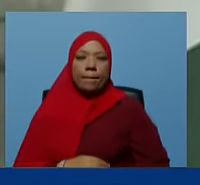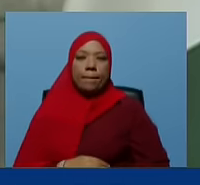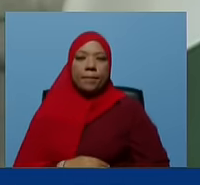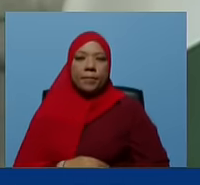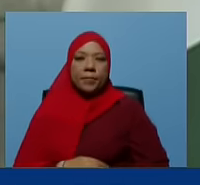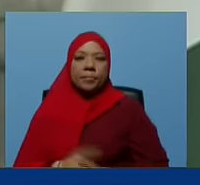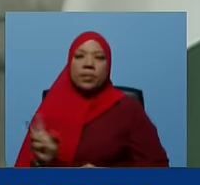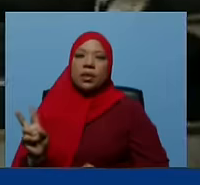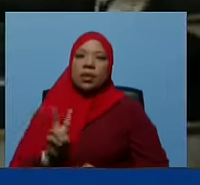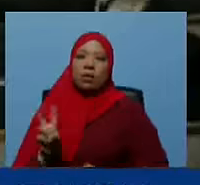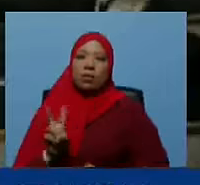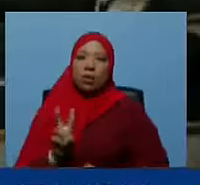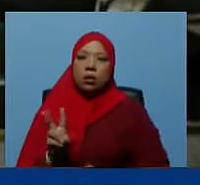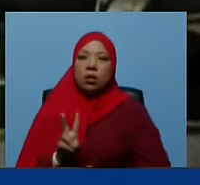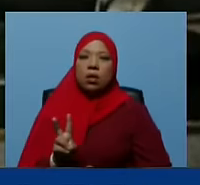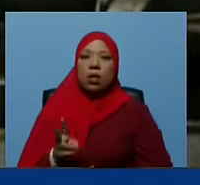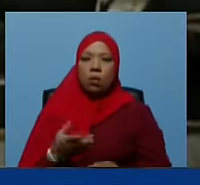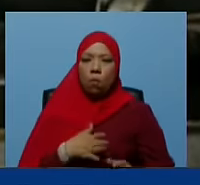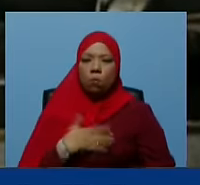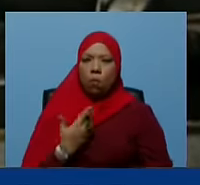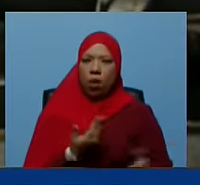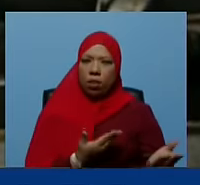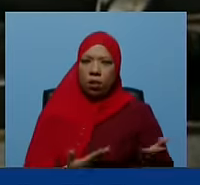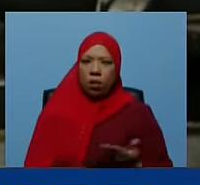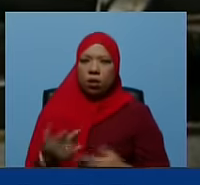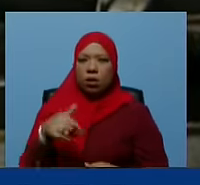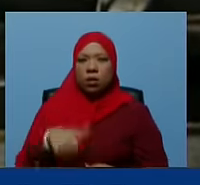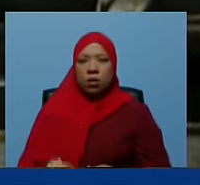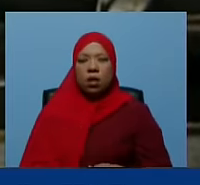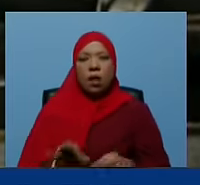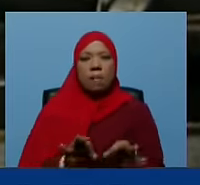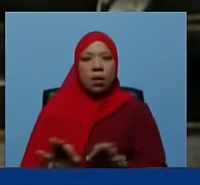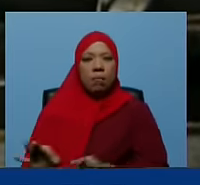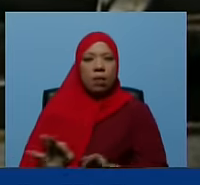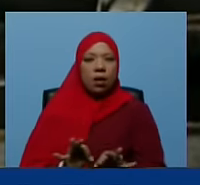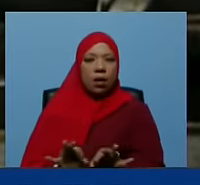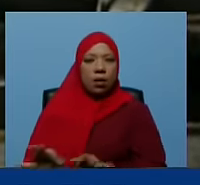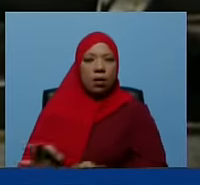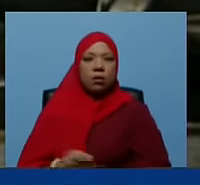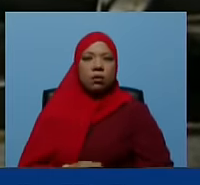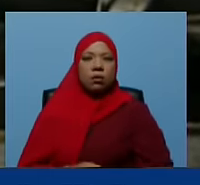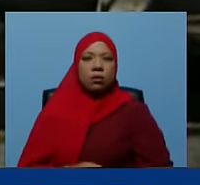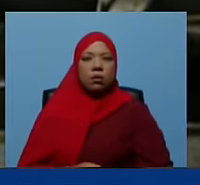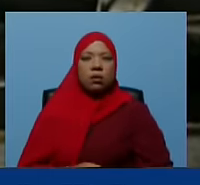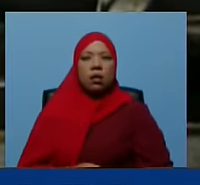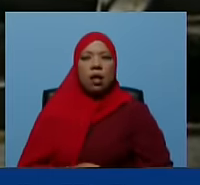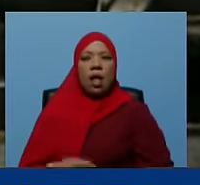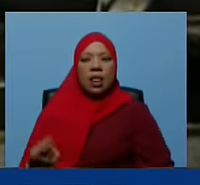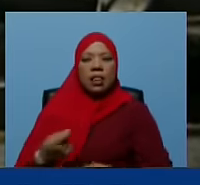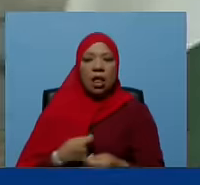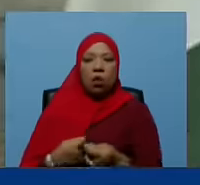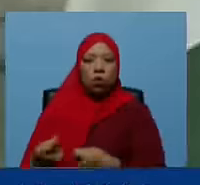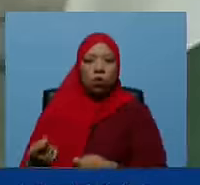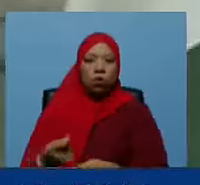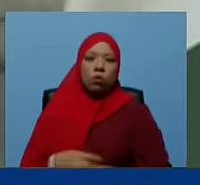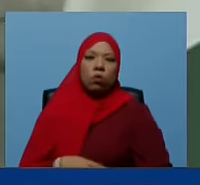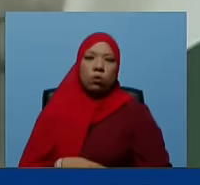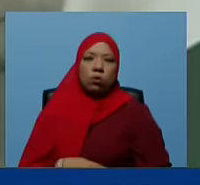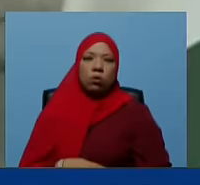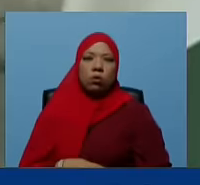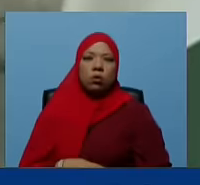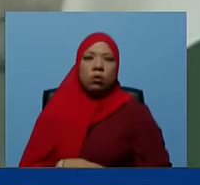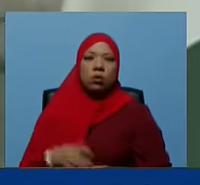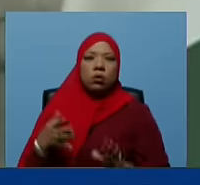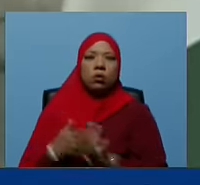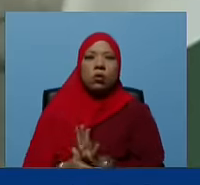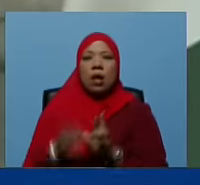que Venezuela está bien capacitada, bien preparada para hacer negociaciones en términos